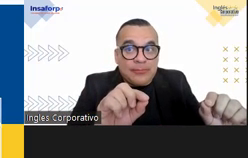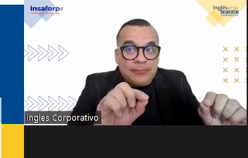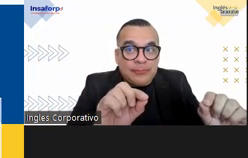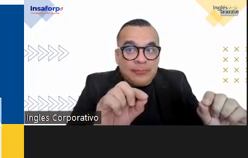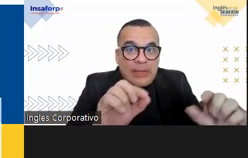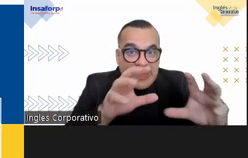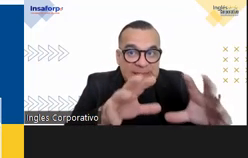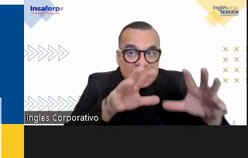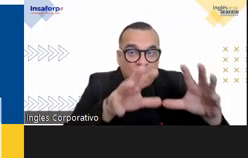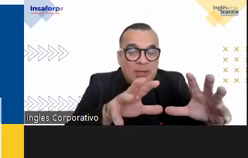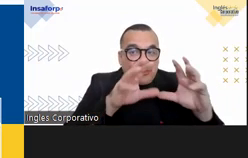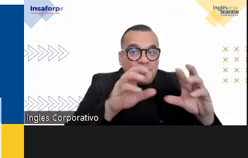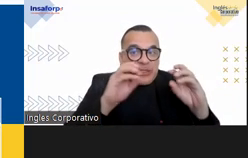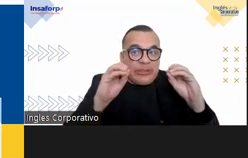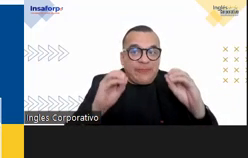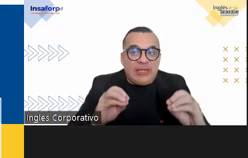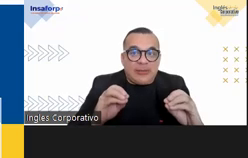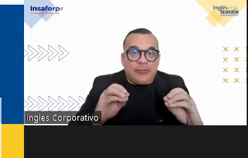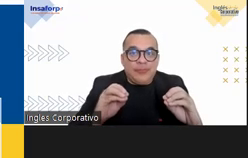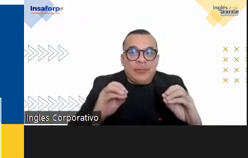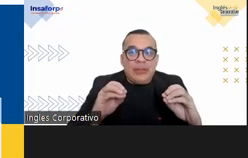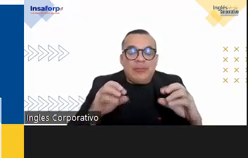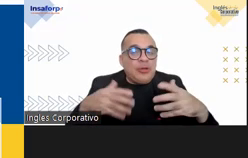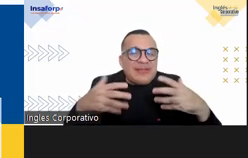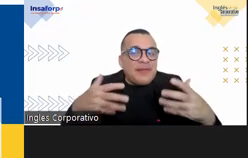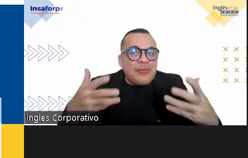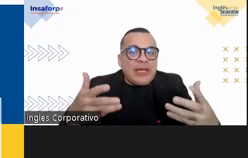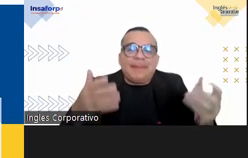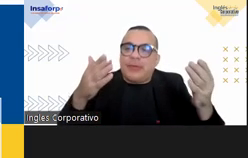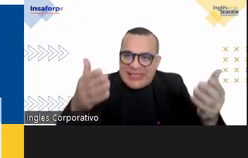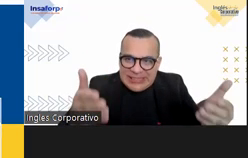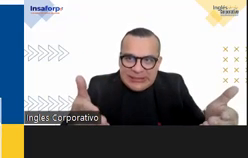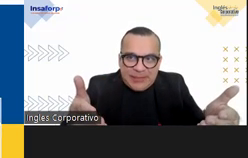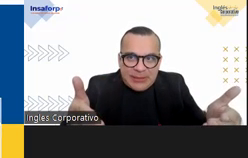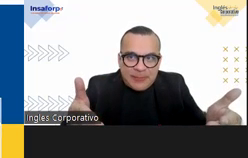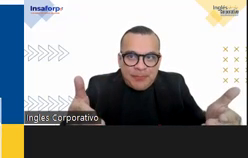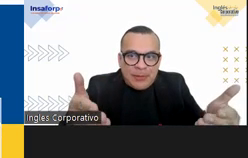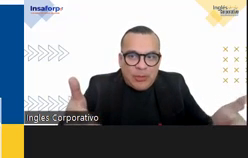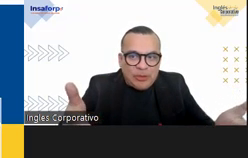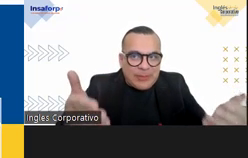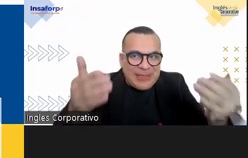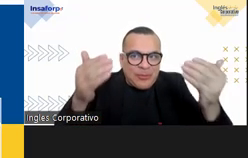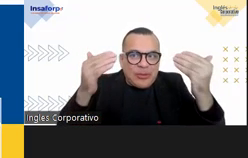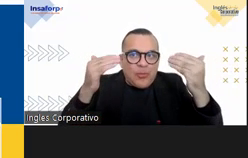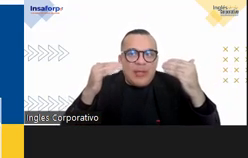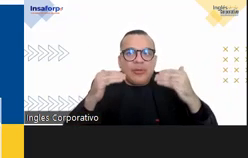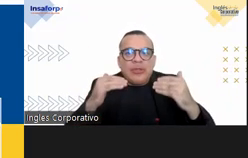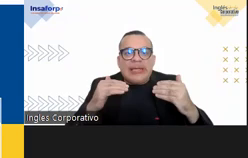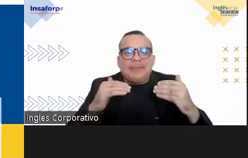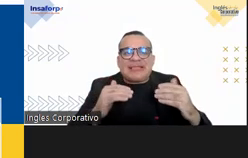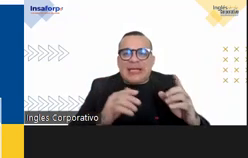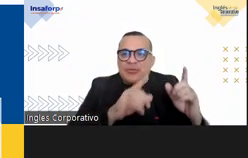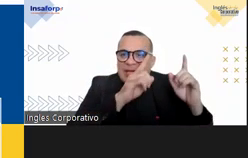definiendo. En este cuadro solo estamos definiendo. Yo quisiera ver un ejemplo. Exactamente. Cuando terminemos el